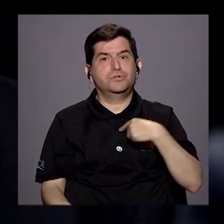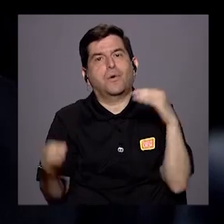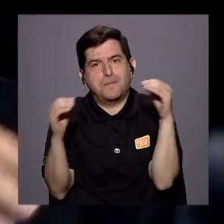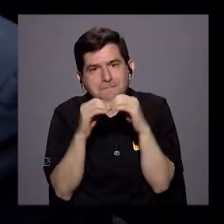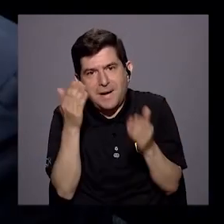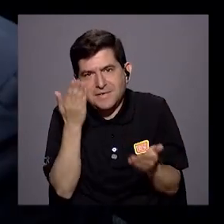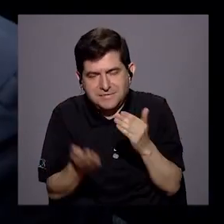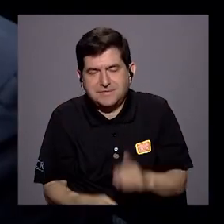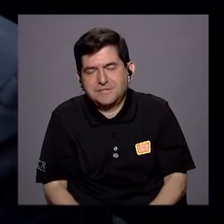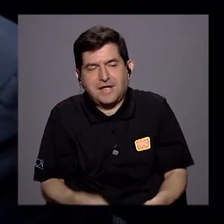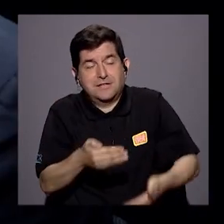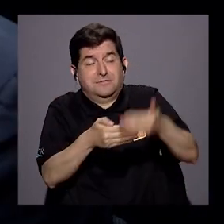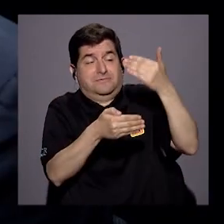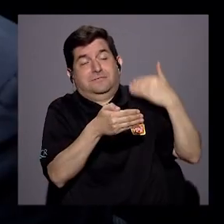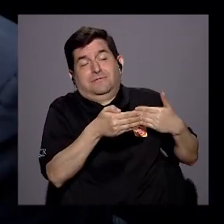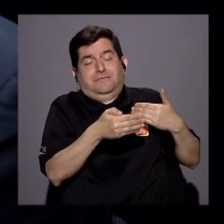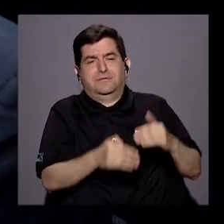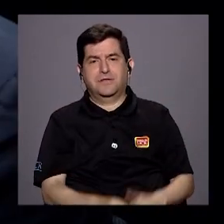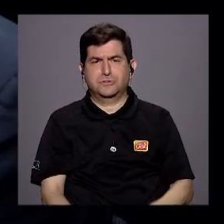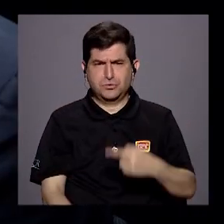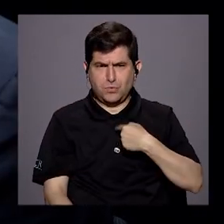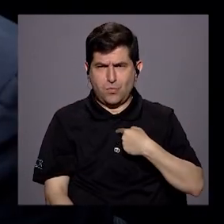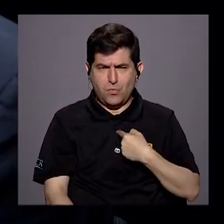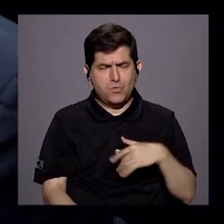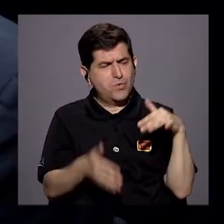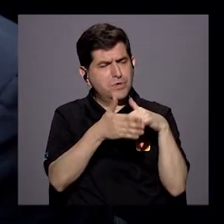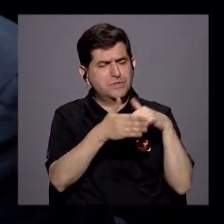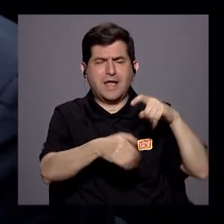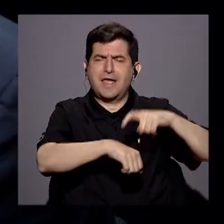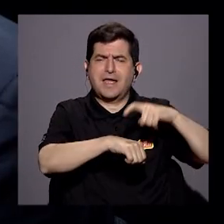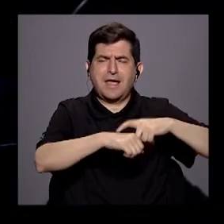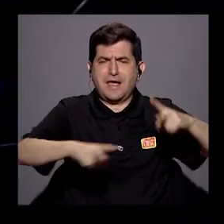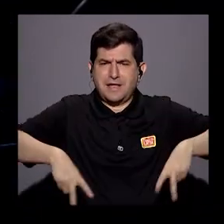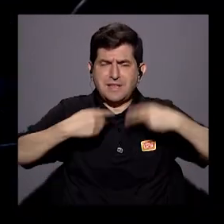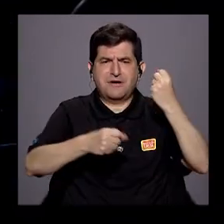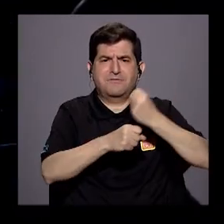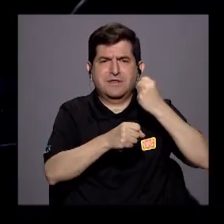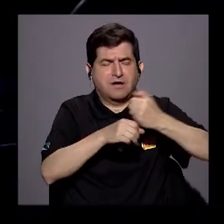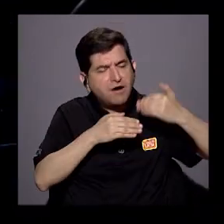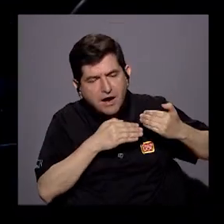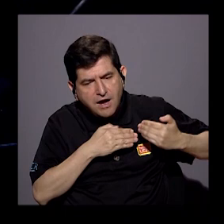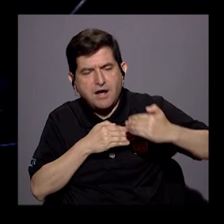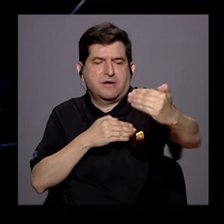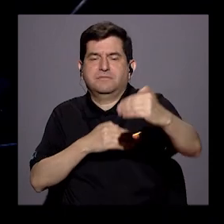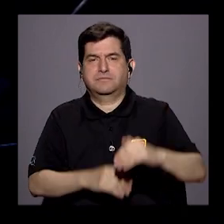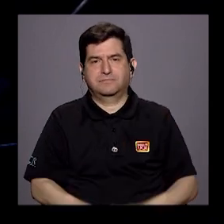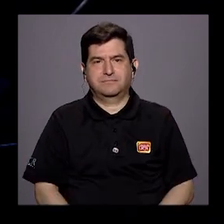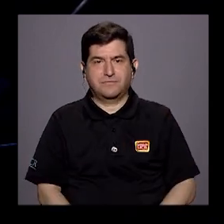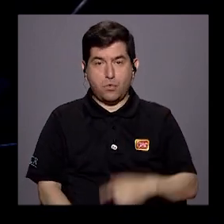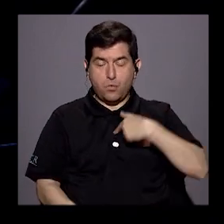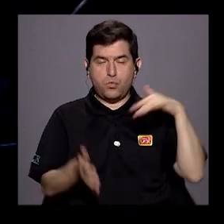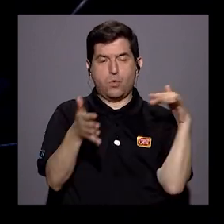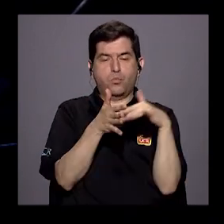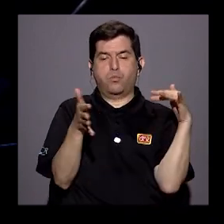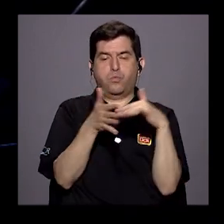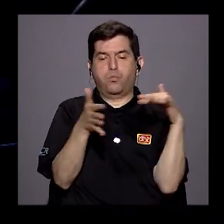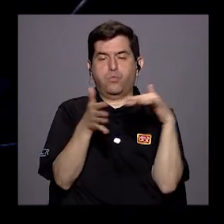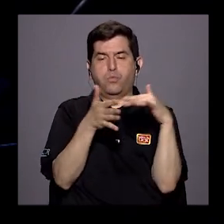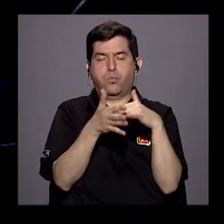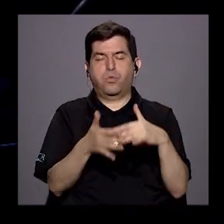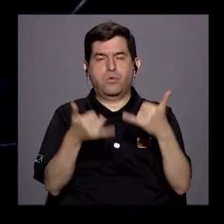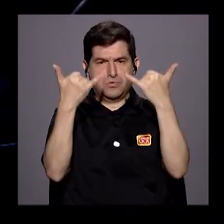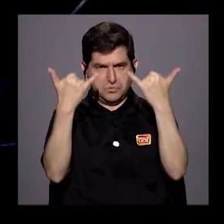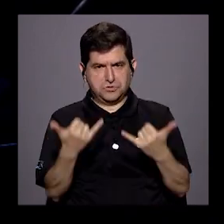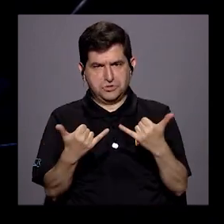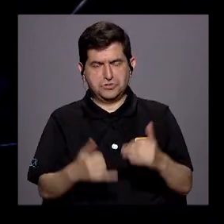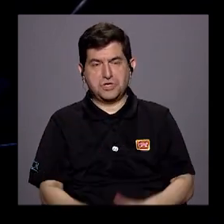hace mucho más años que era que uno se preparaba en una etapa y la vida para trabajar el resto de la vida entonces uno estudiaba sangría